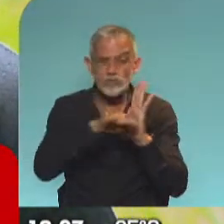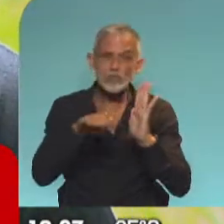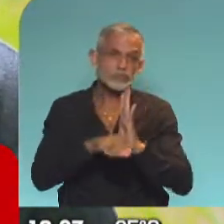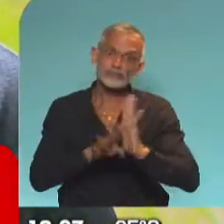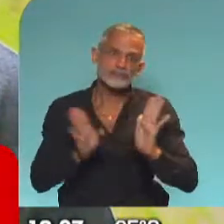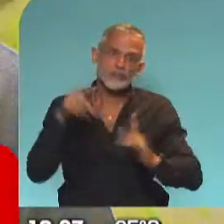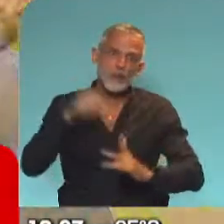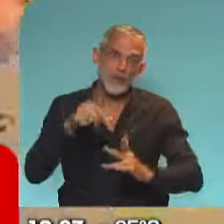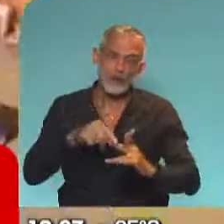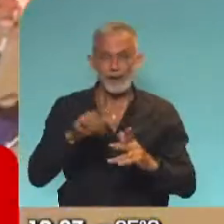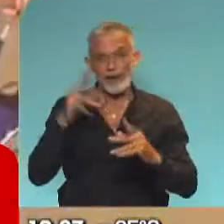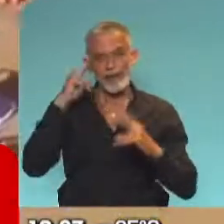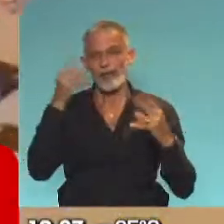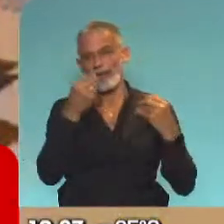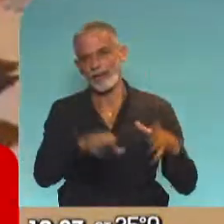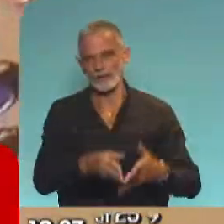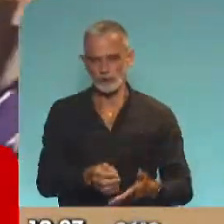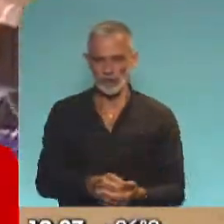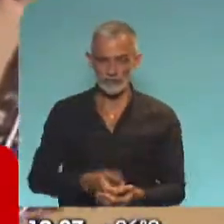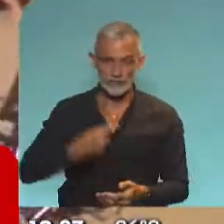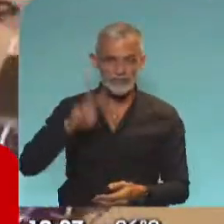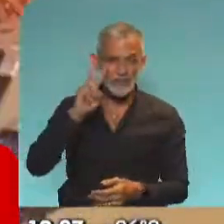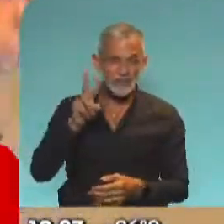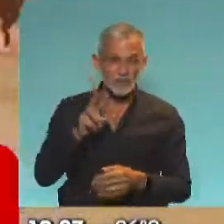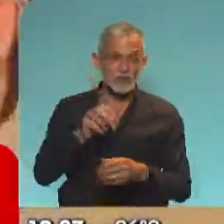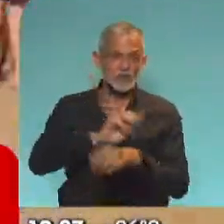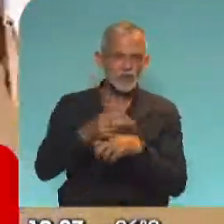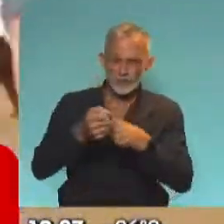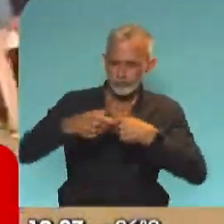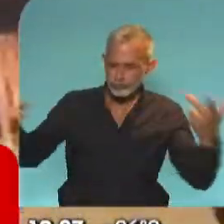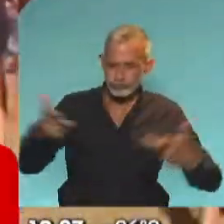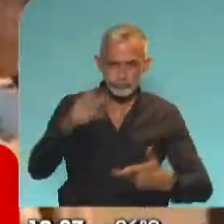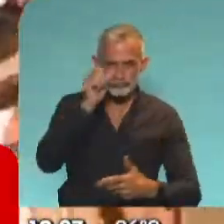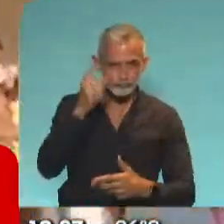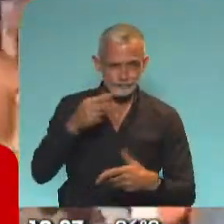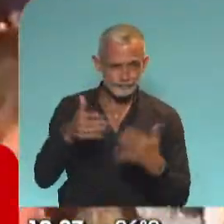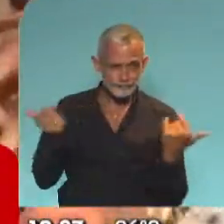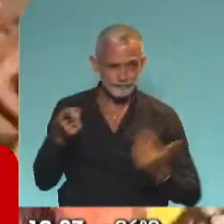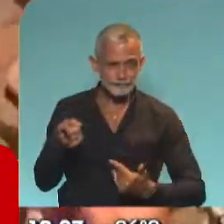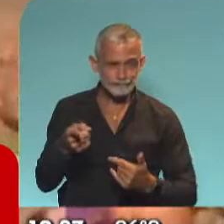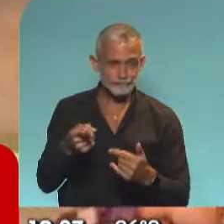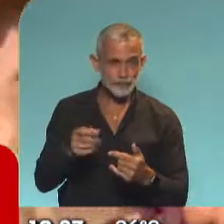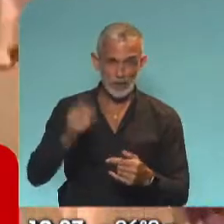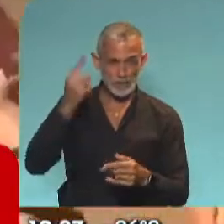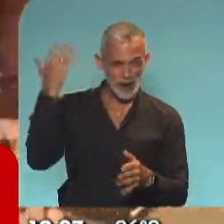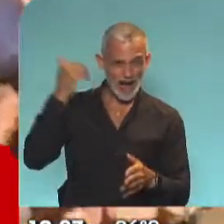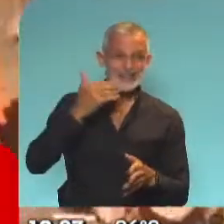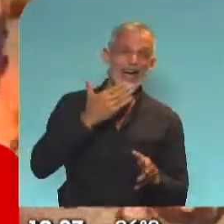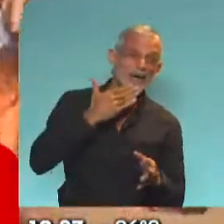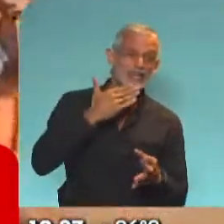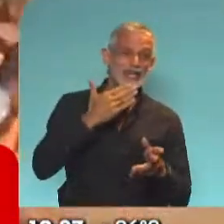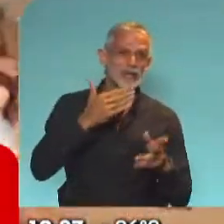hoy estamos abandonando. Estamos viendo que los casos crecen de una manera muy rápida, no como en la primera parte de la